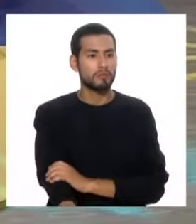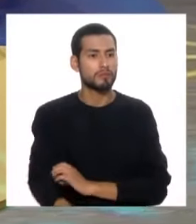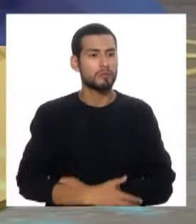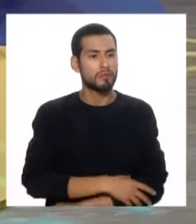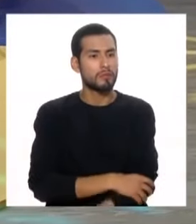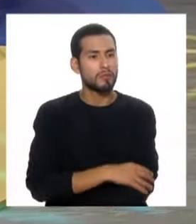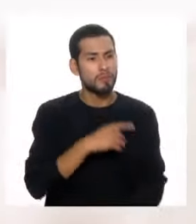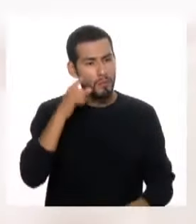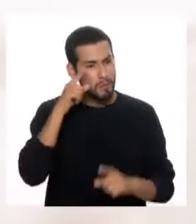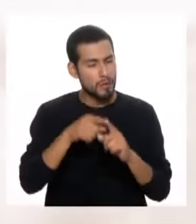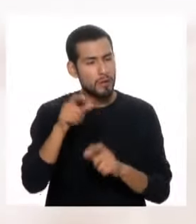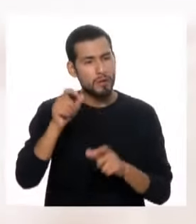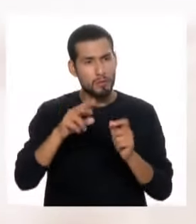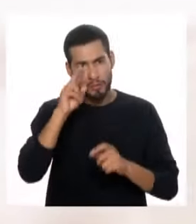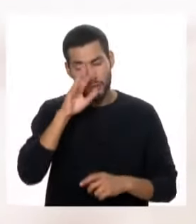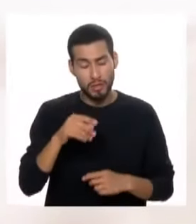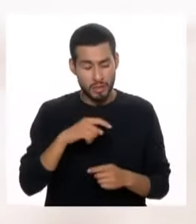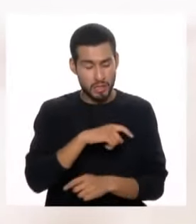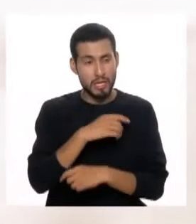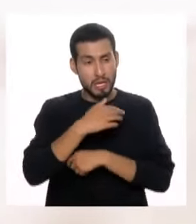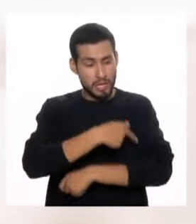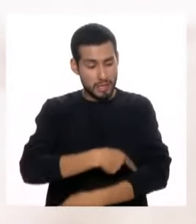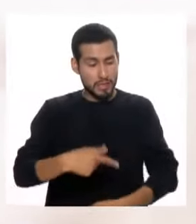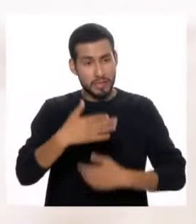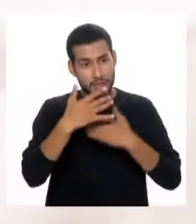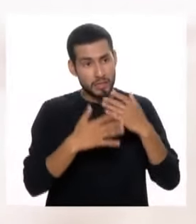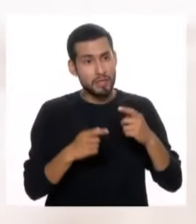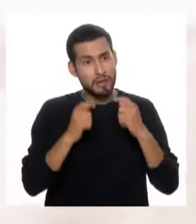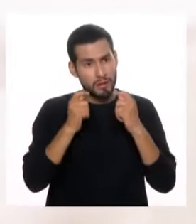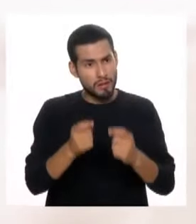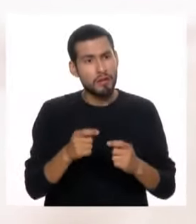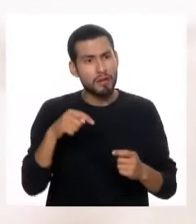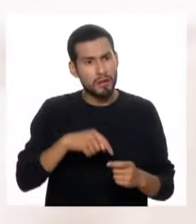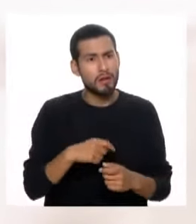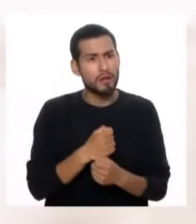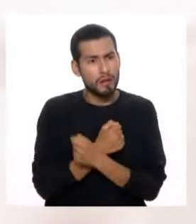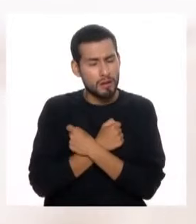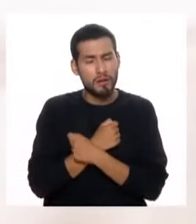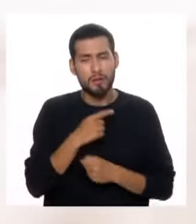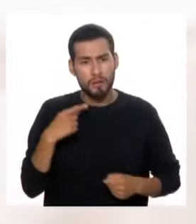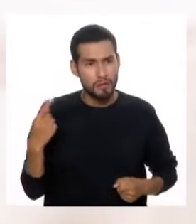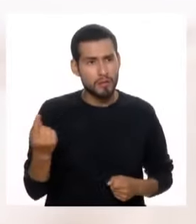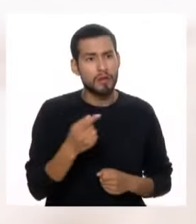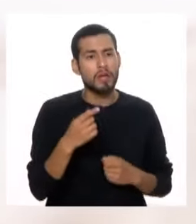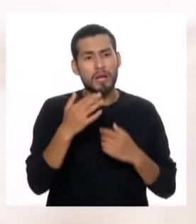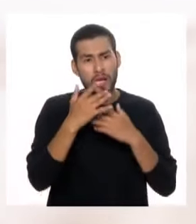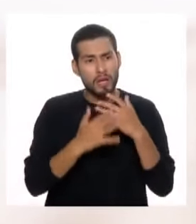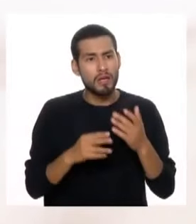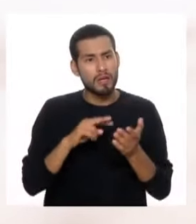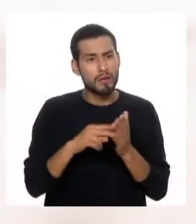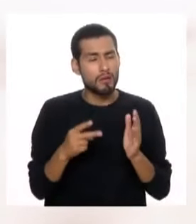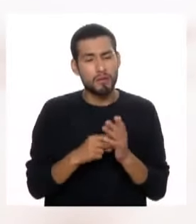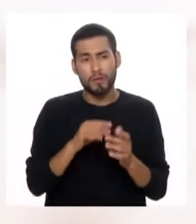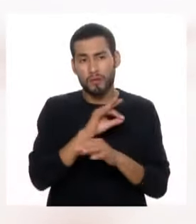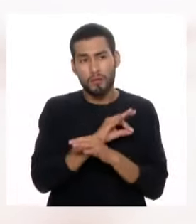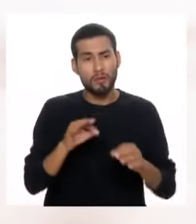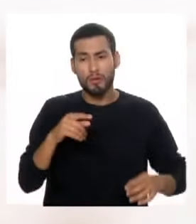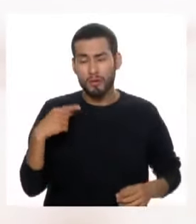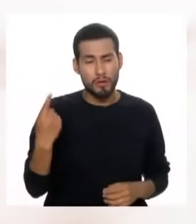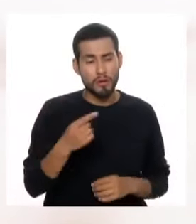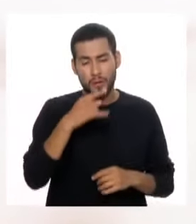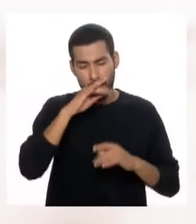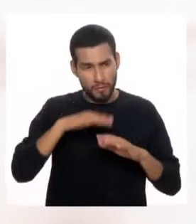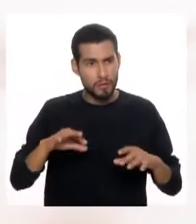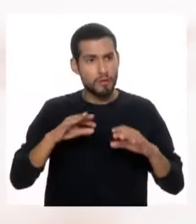pensar en los demás. Donar sangre es hacer patria, donar sangre es querer al Perú. Donar sangre es decir que ninguno de nuestros